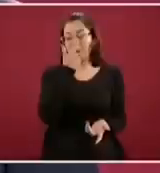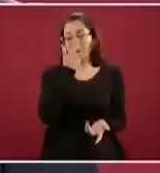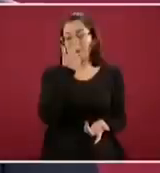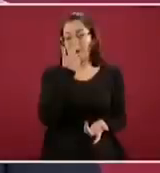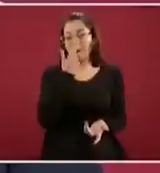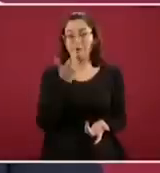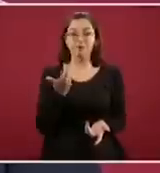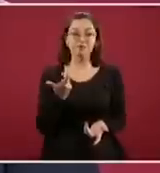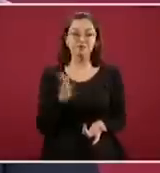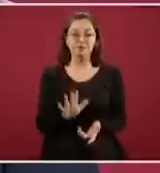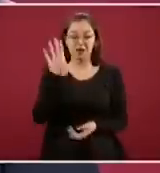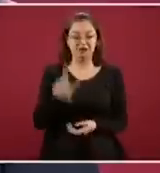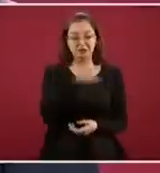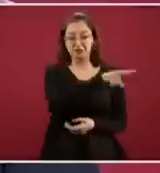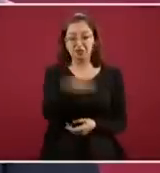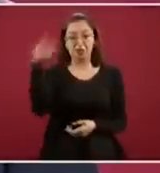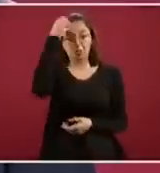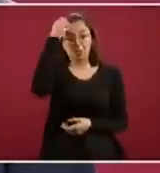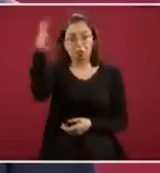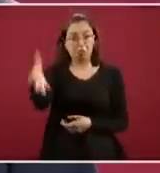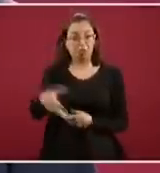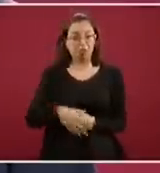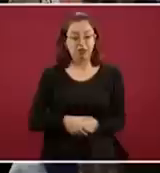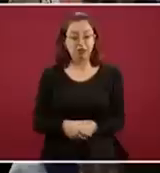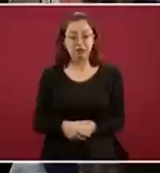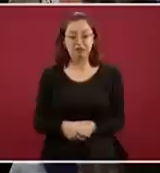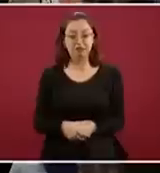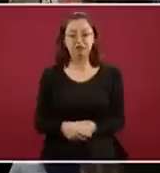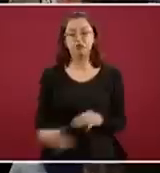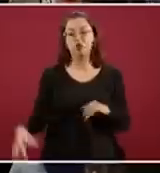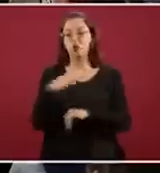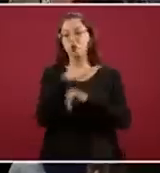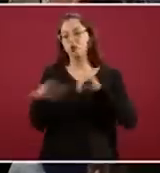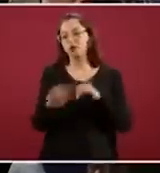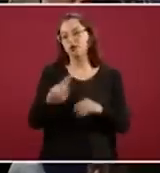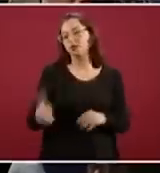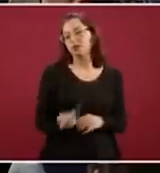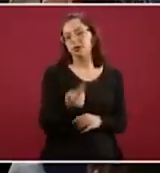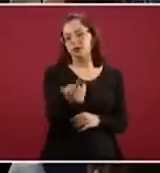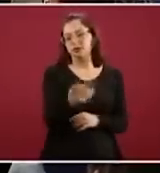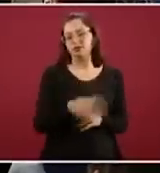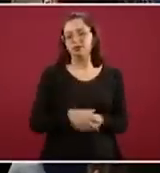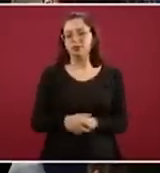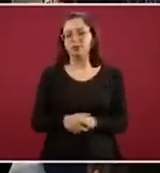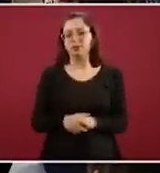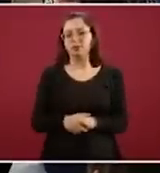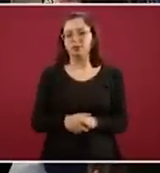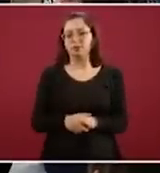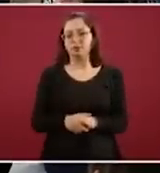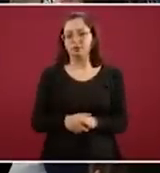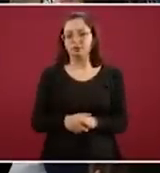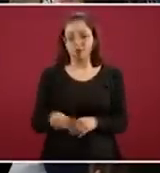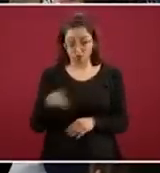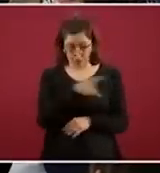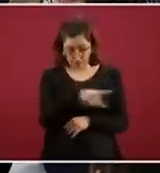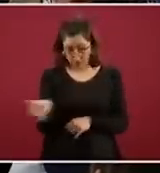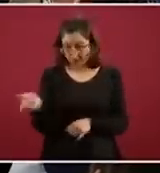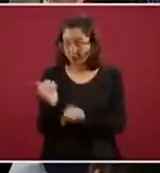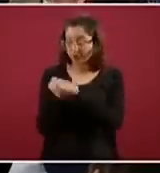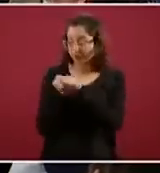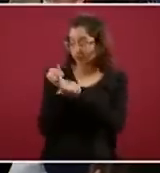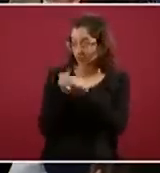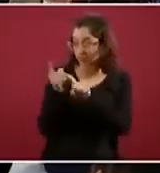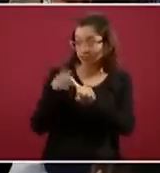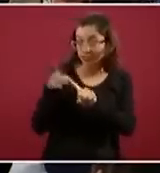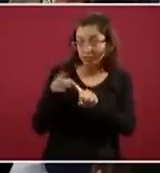nos olvidamos de esas cosas, pues. Presidente, por último preguntarle, ¿qué opina del hecho de que… A ver, ¿van a hacer la investigación